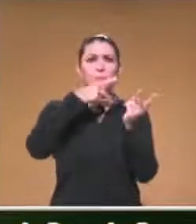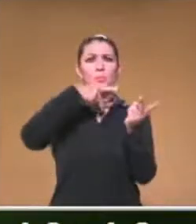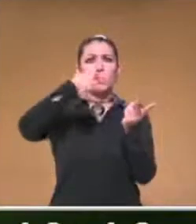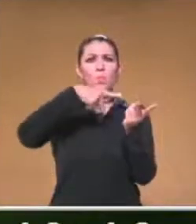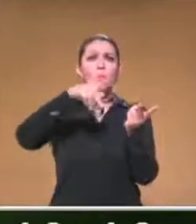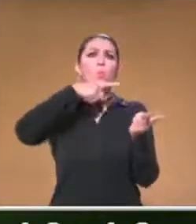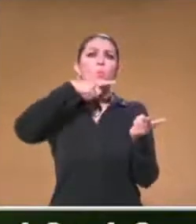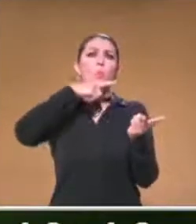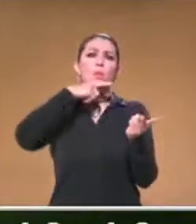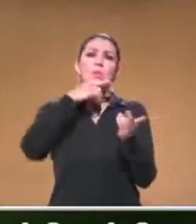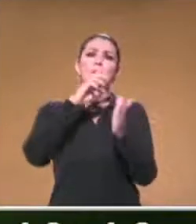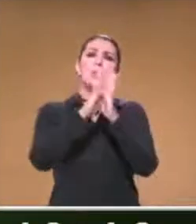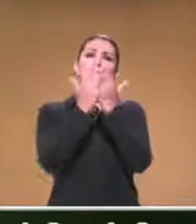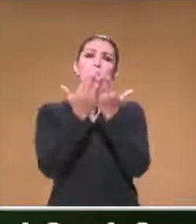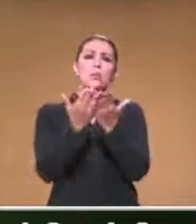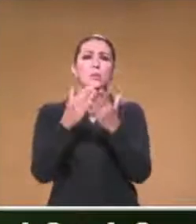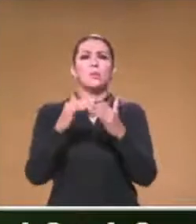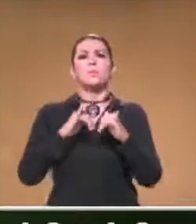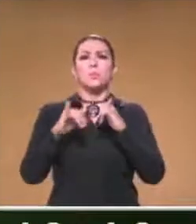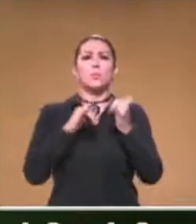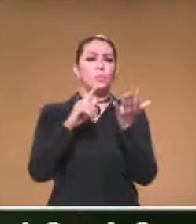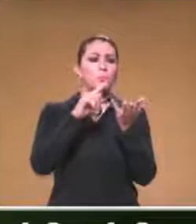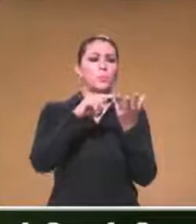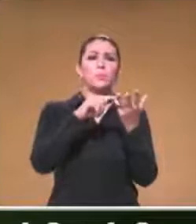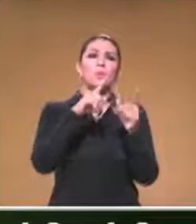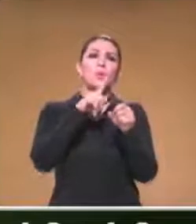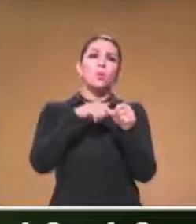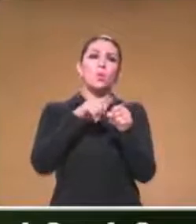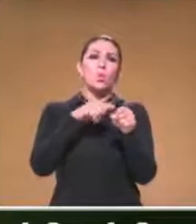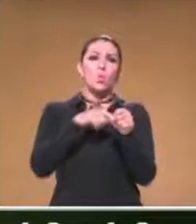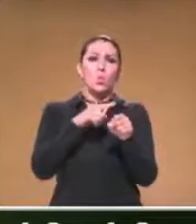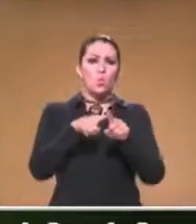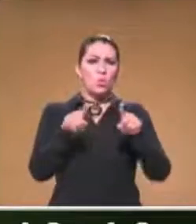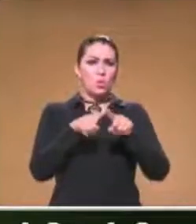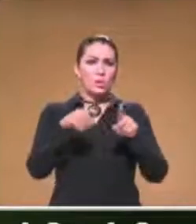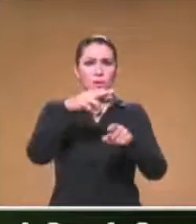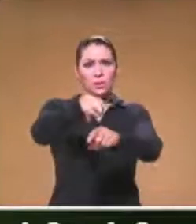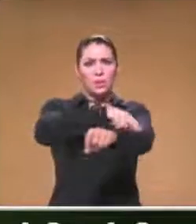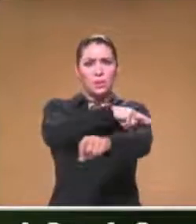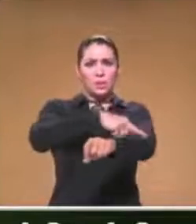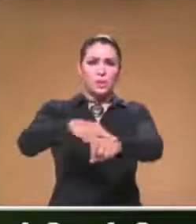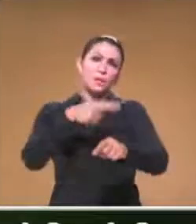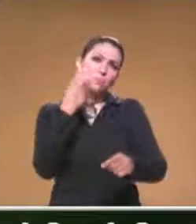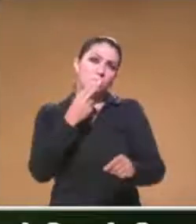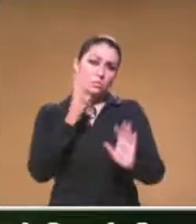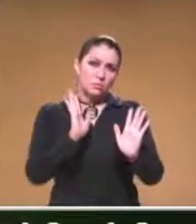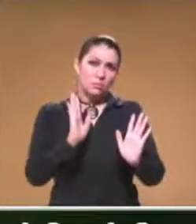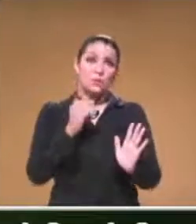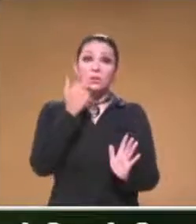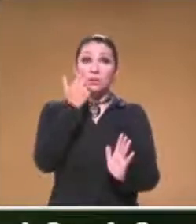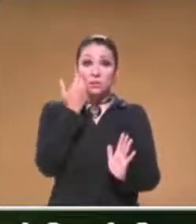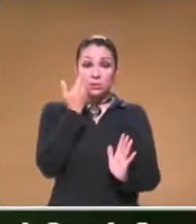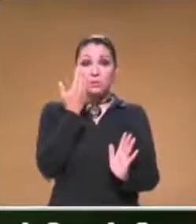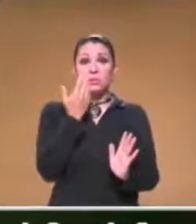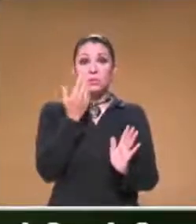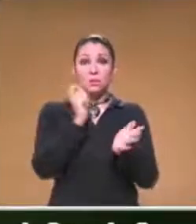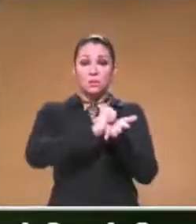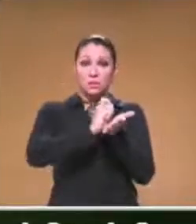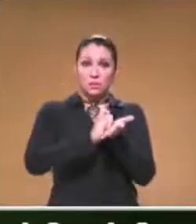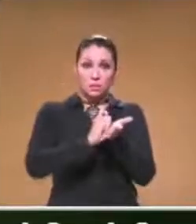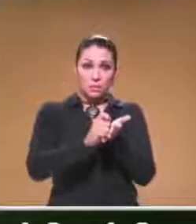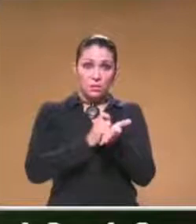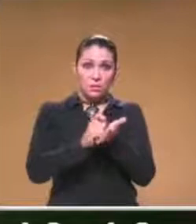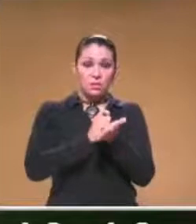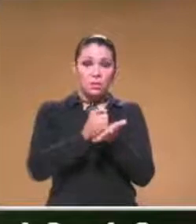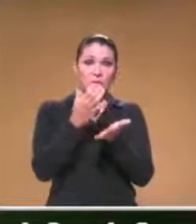el lápiz, el libro de texto, los colores y la regla. En caso de que sea necesario, los pueden usar para hacer anotaciones